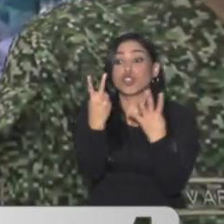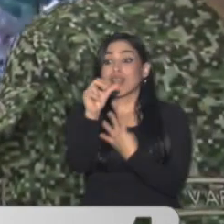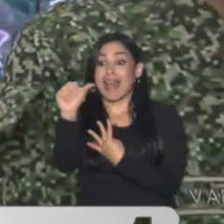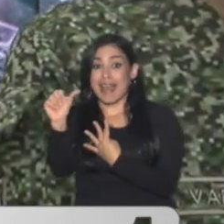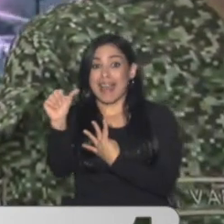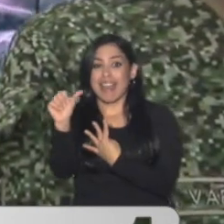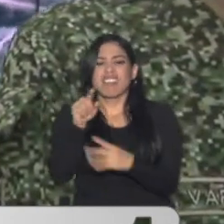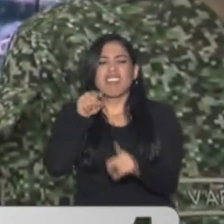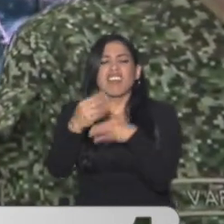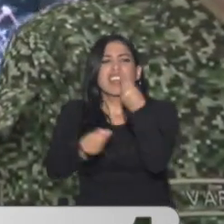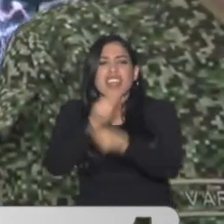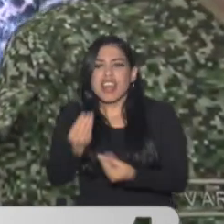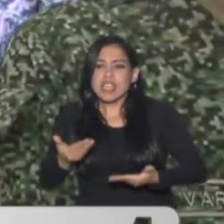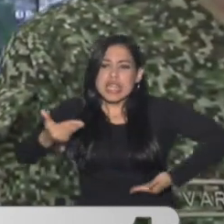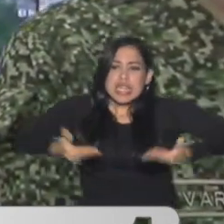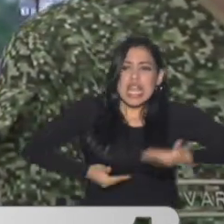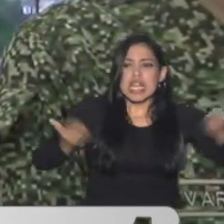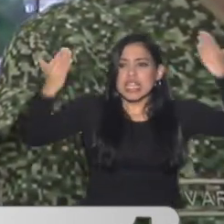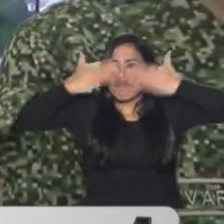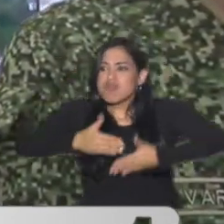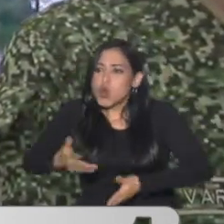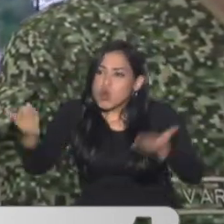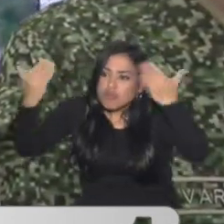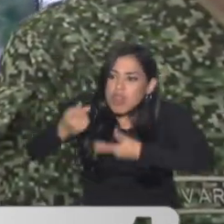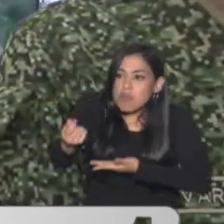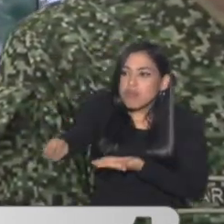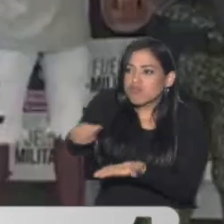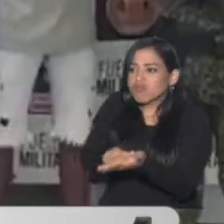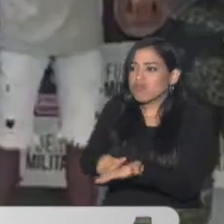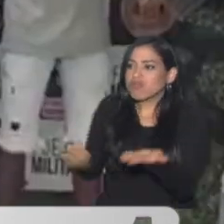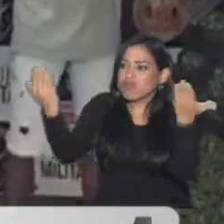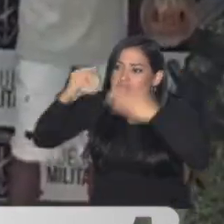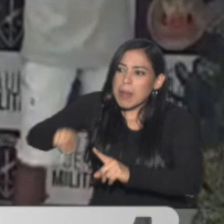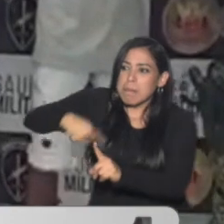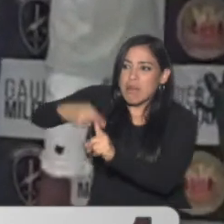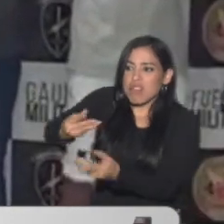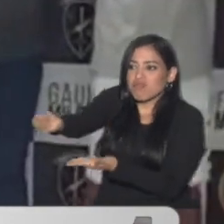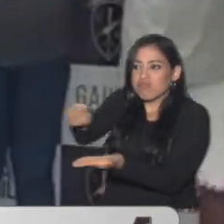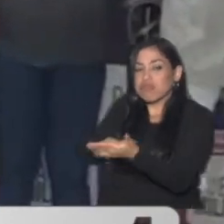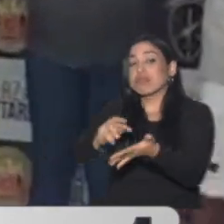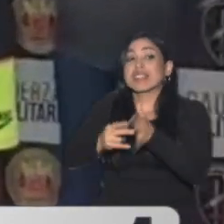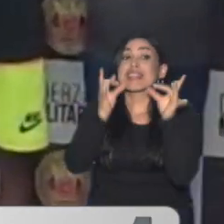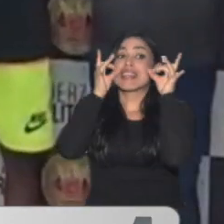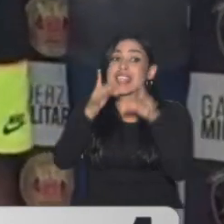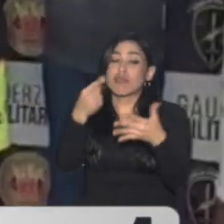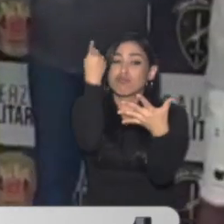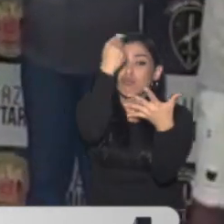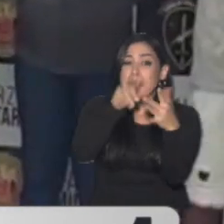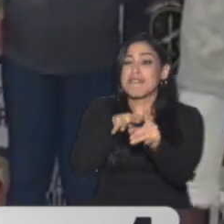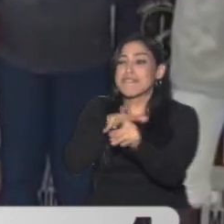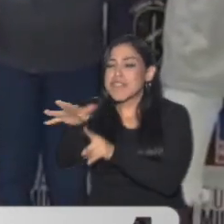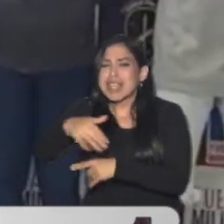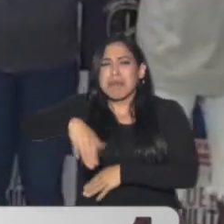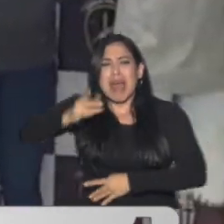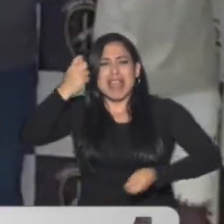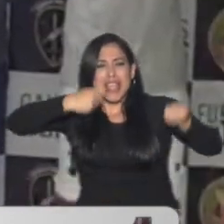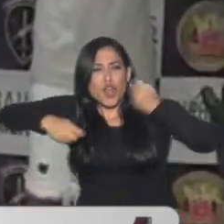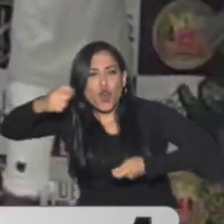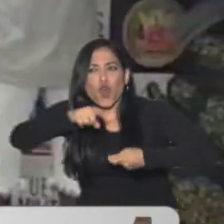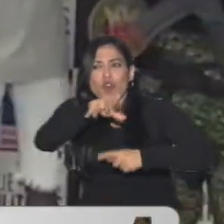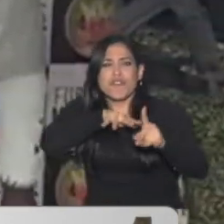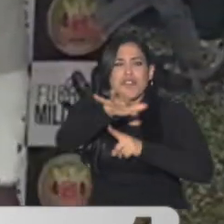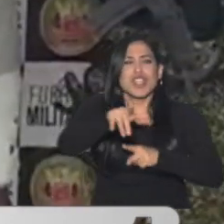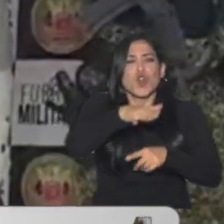dedicadas a la extorsión de hechos angustiados conciencias por concierto para delinquir y extorsión agravada varios afectados sobre todo comerciantes